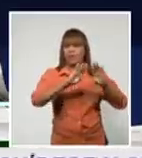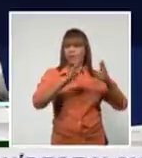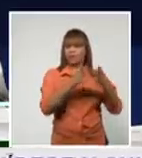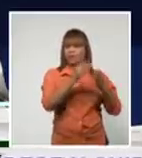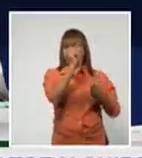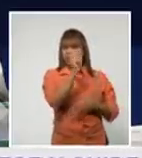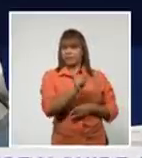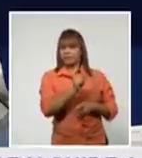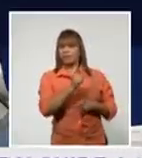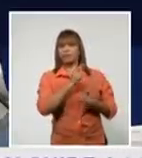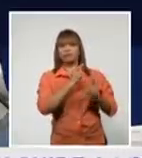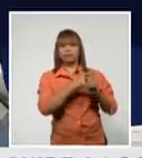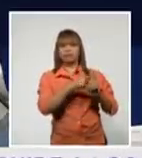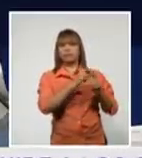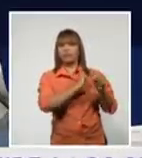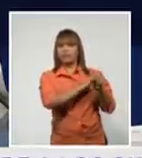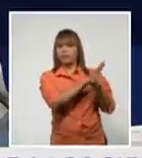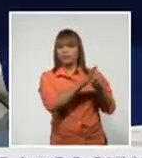diagnosticados, el